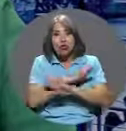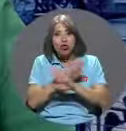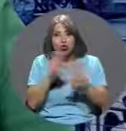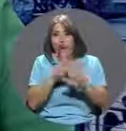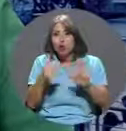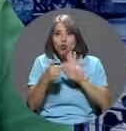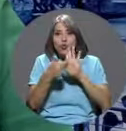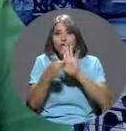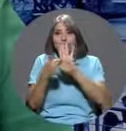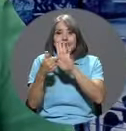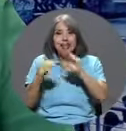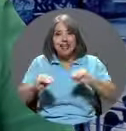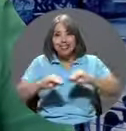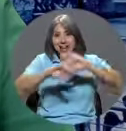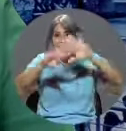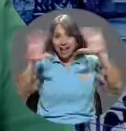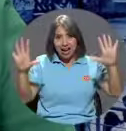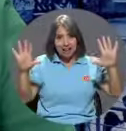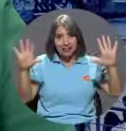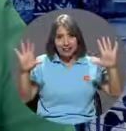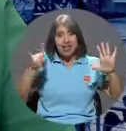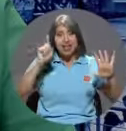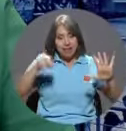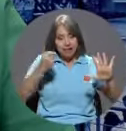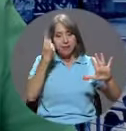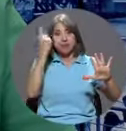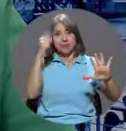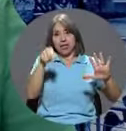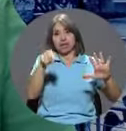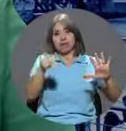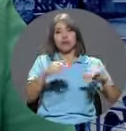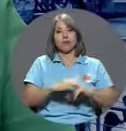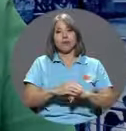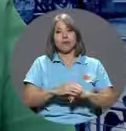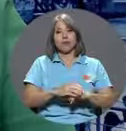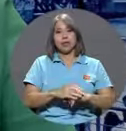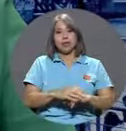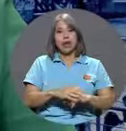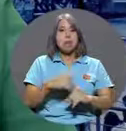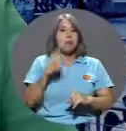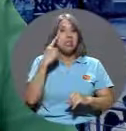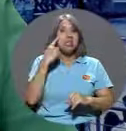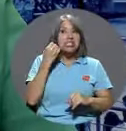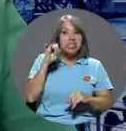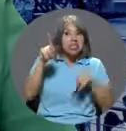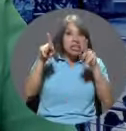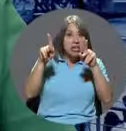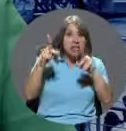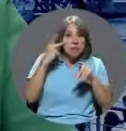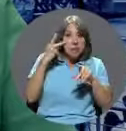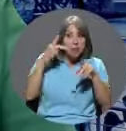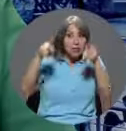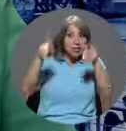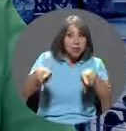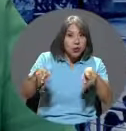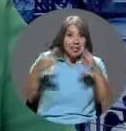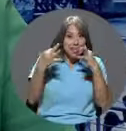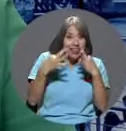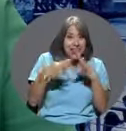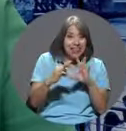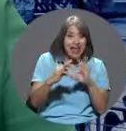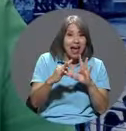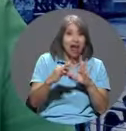tan claras? Sí. Eso también debe tomarse en consideración porque si vemos a los sobrevivientes